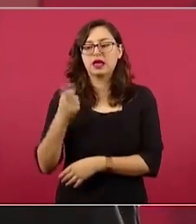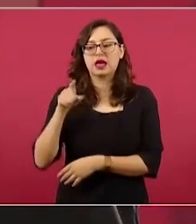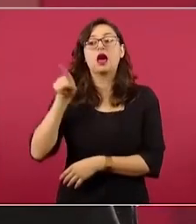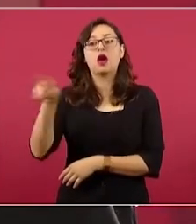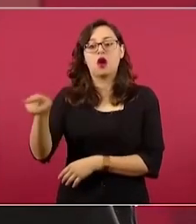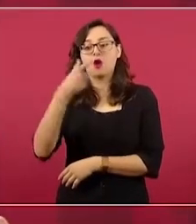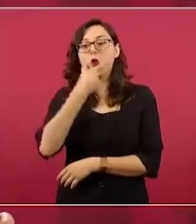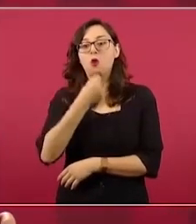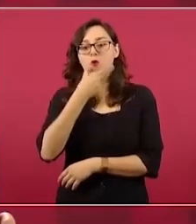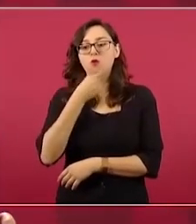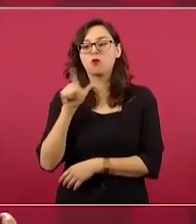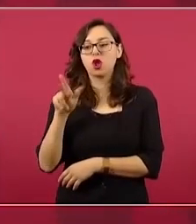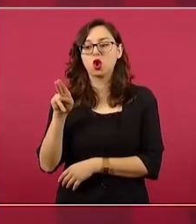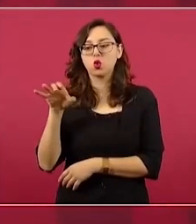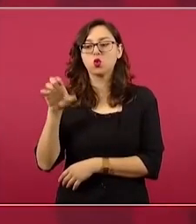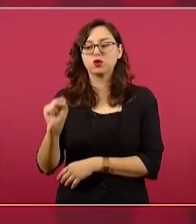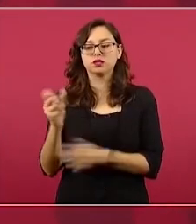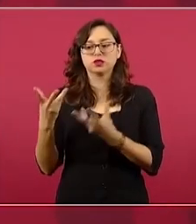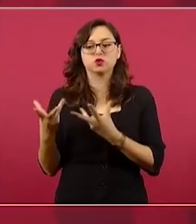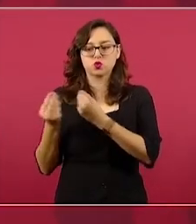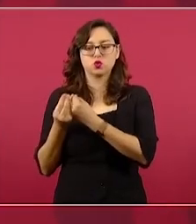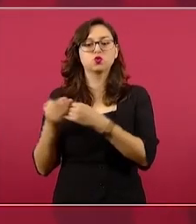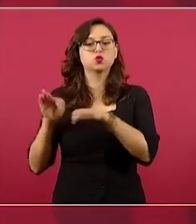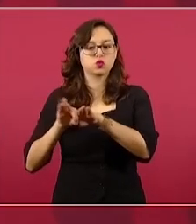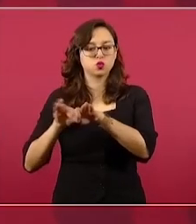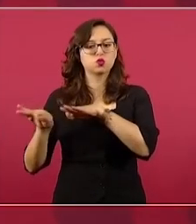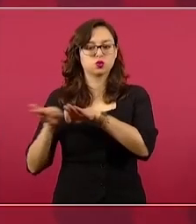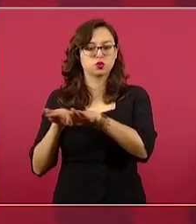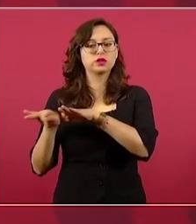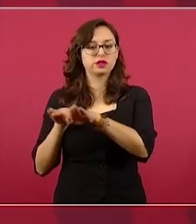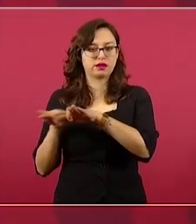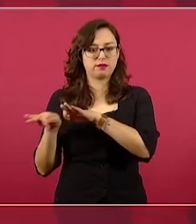no lo sabe la gente